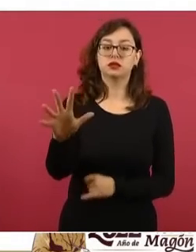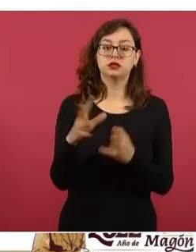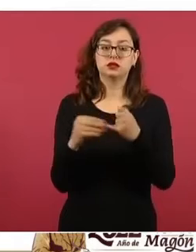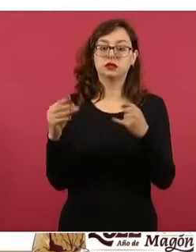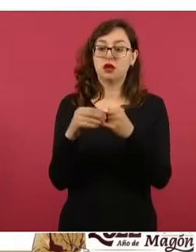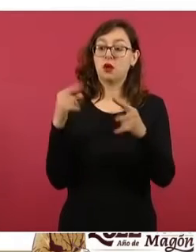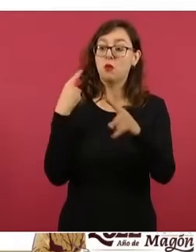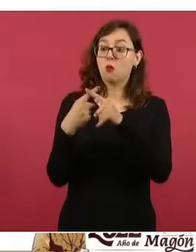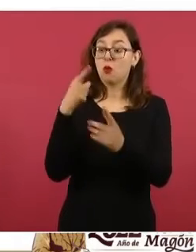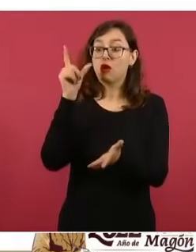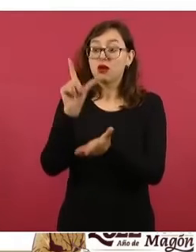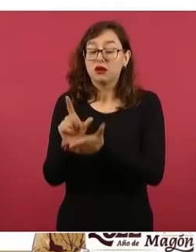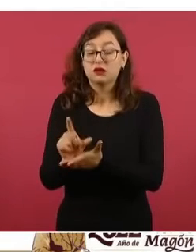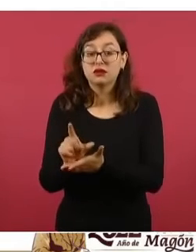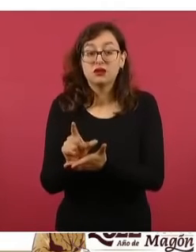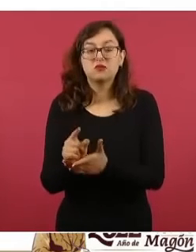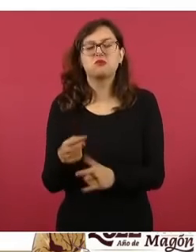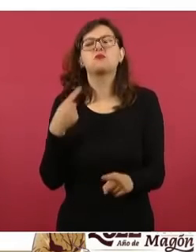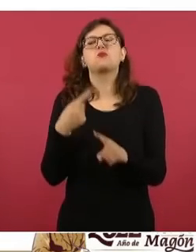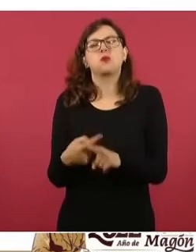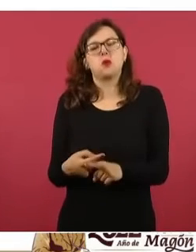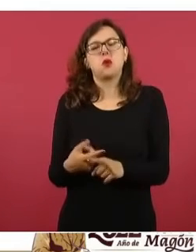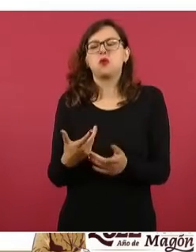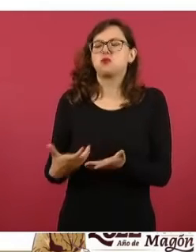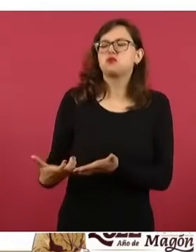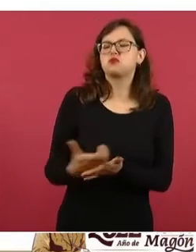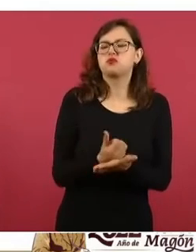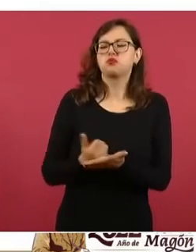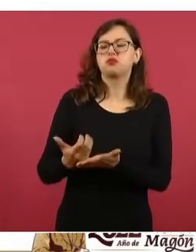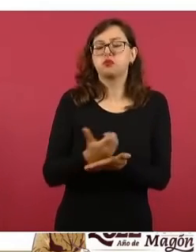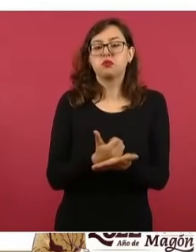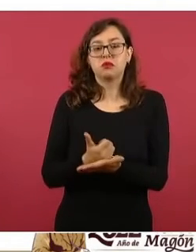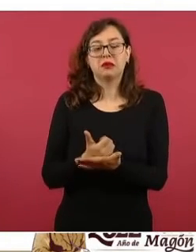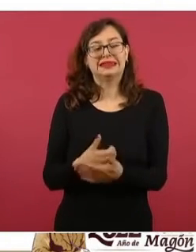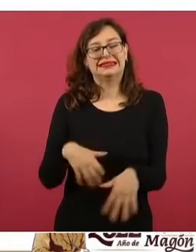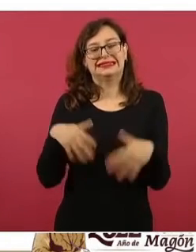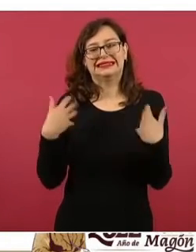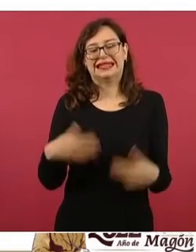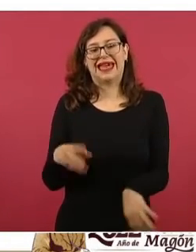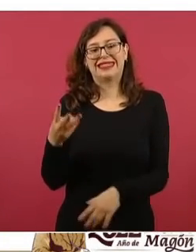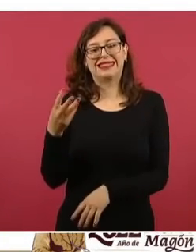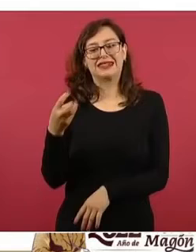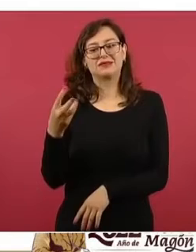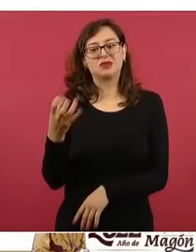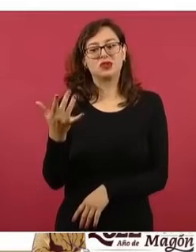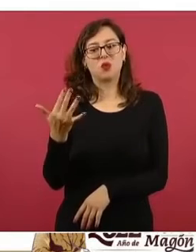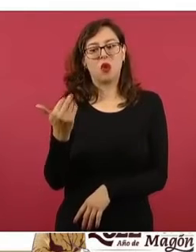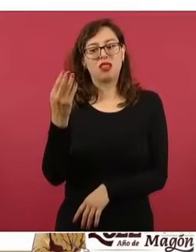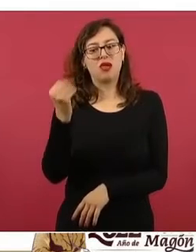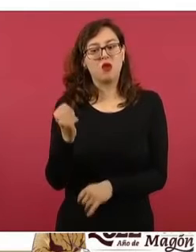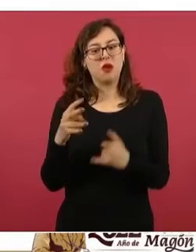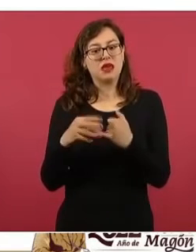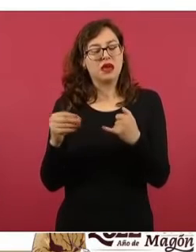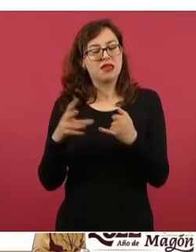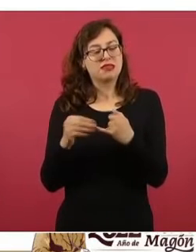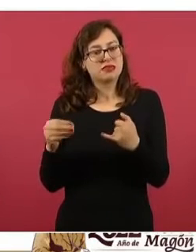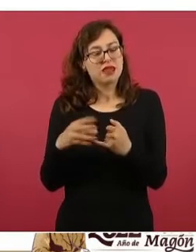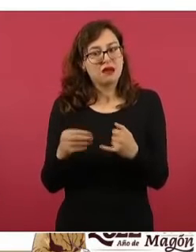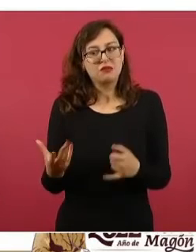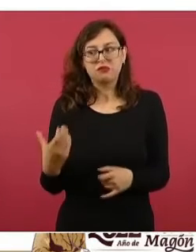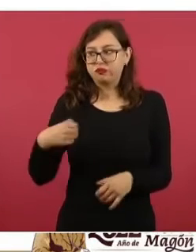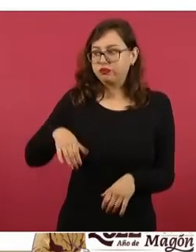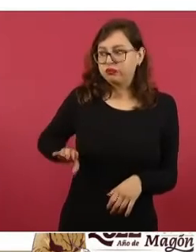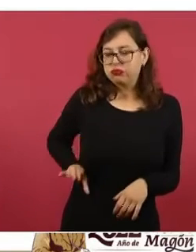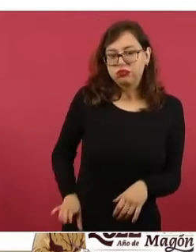litro, 3 pesos con 59 centavos de margen, muy pasados de rosca comparados con los